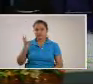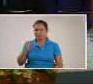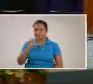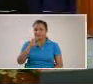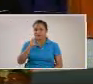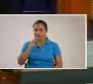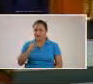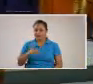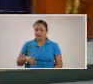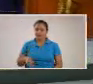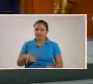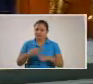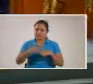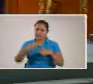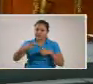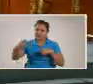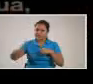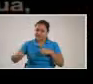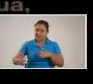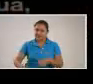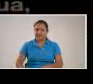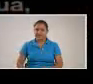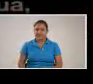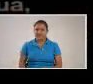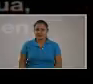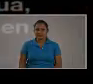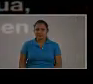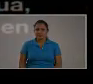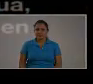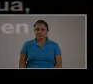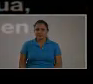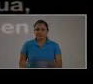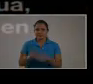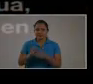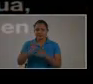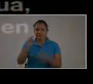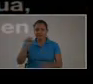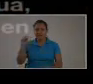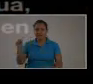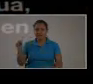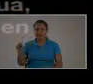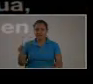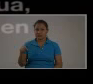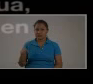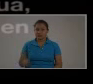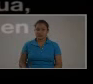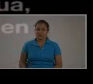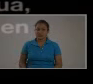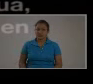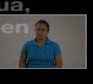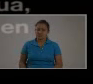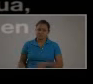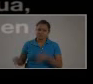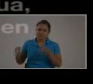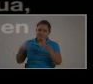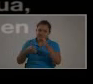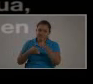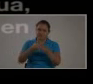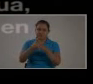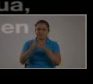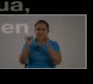descendientes de Jafet. Dice: de estos, las costas de las